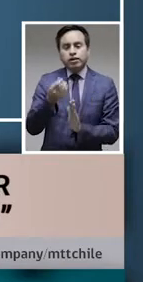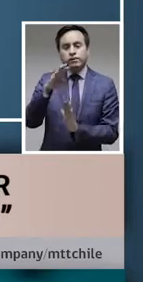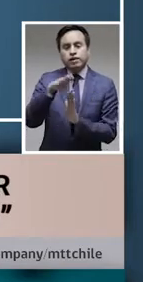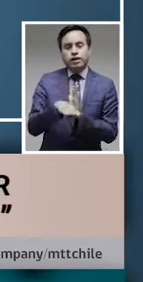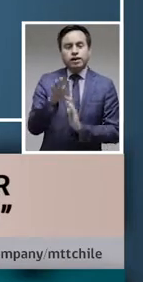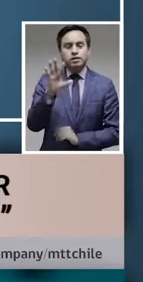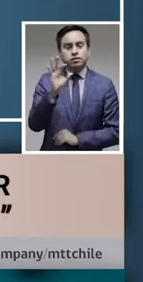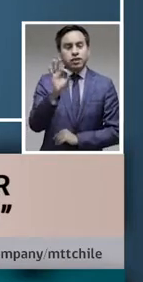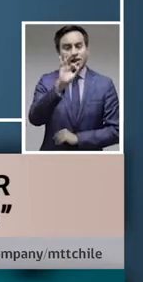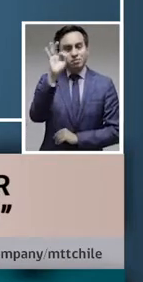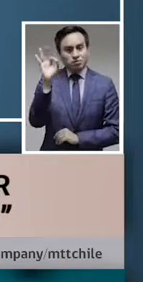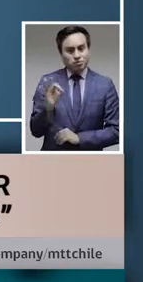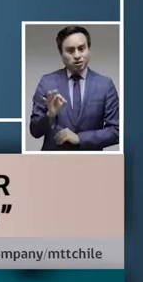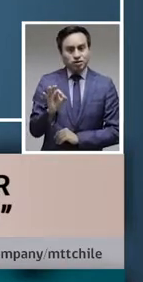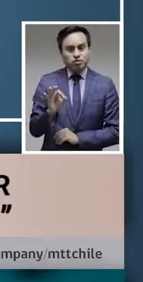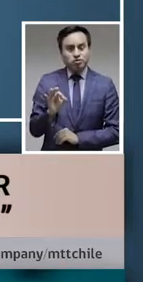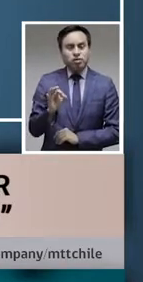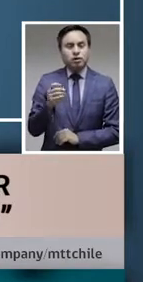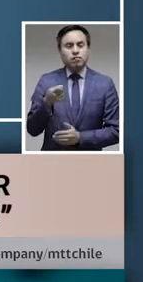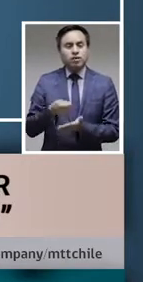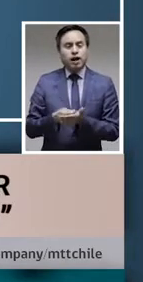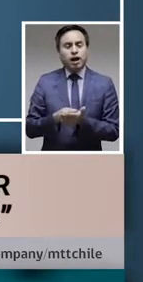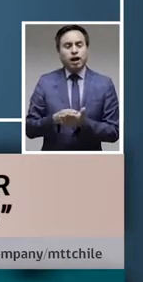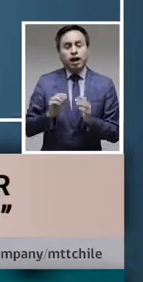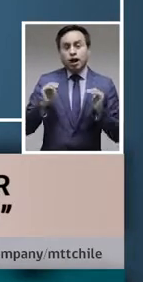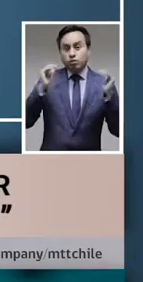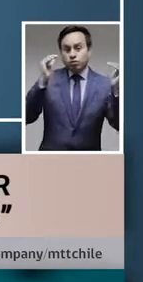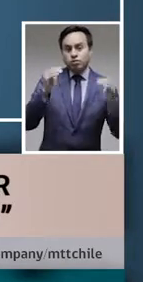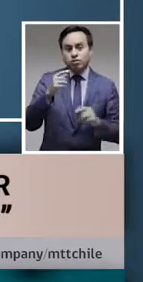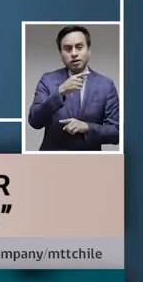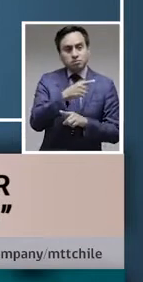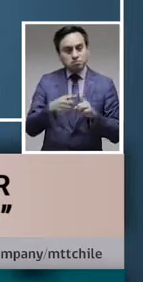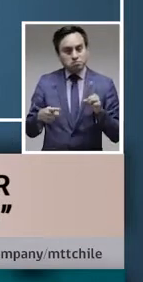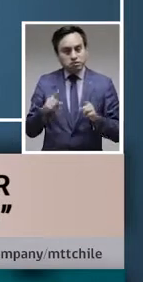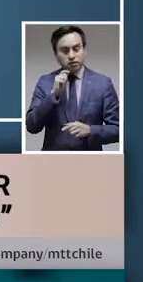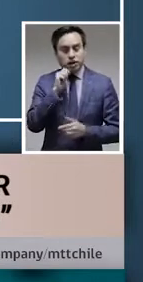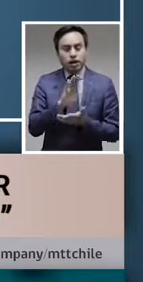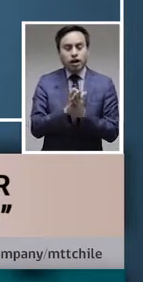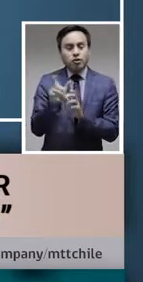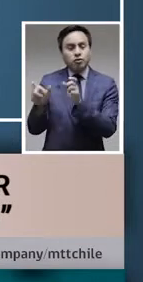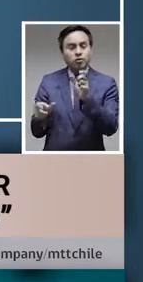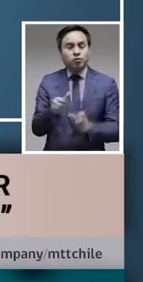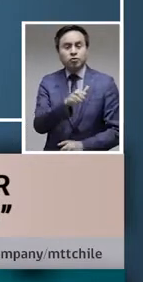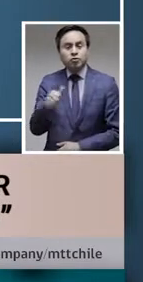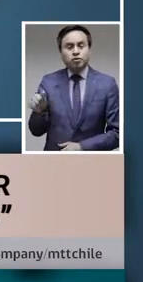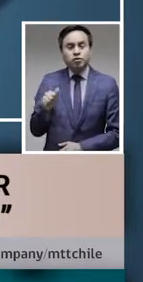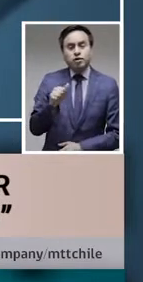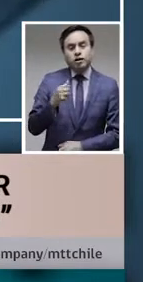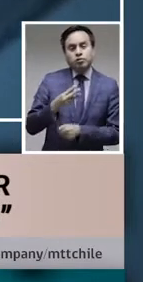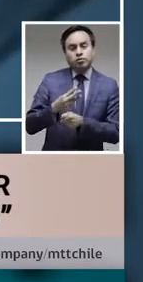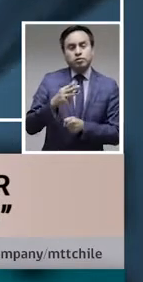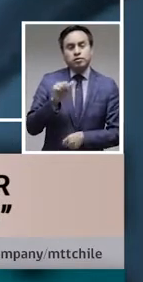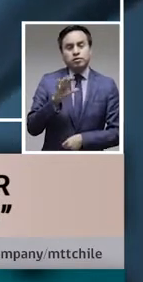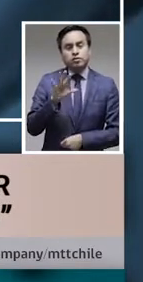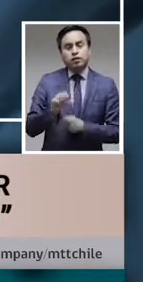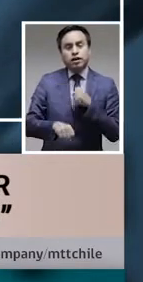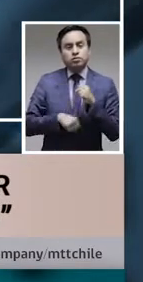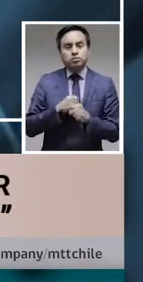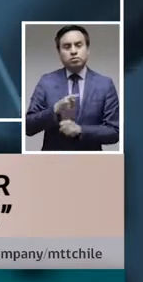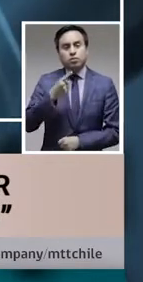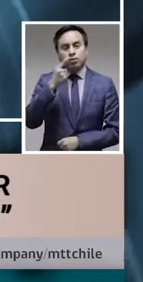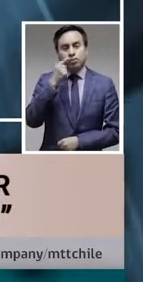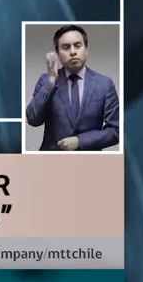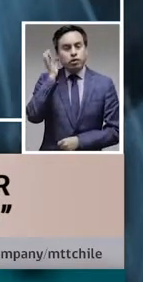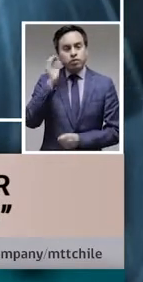del 50% de la tarifa adulto de referencia a todos los adultos mayores de 65 años, hombres y mujeres